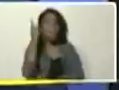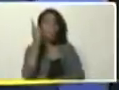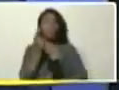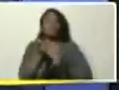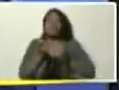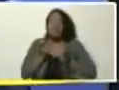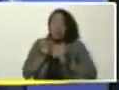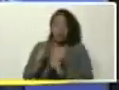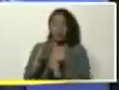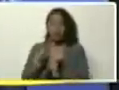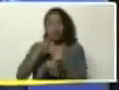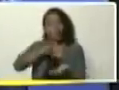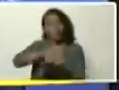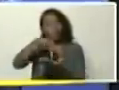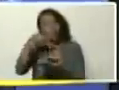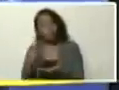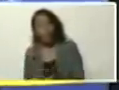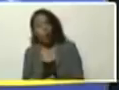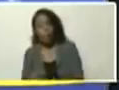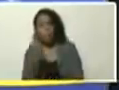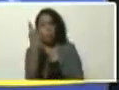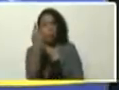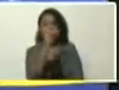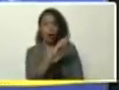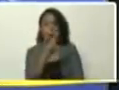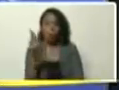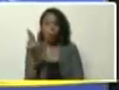intentamos, cayó la Primera República.